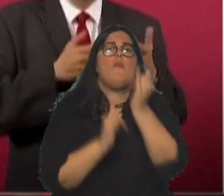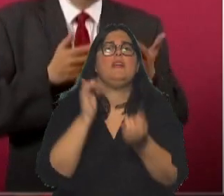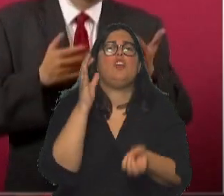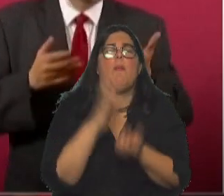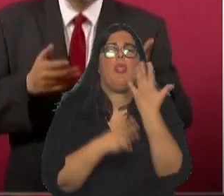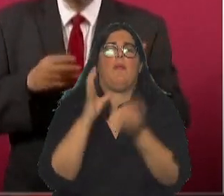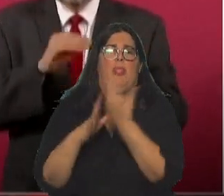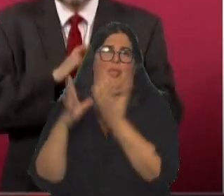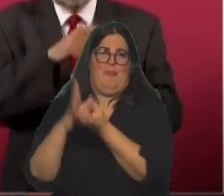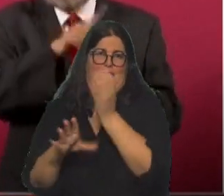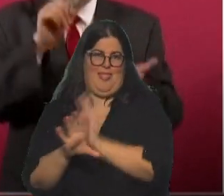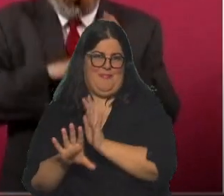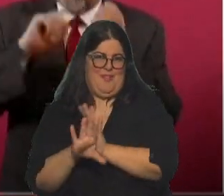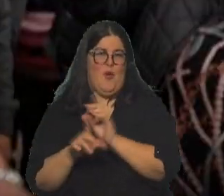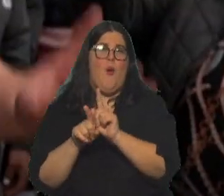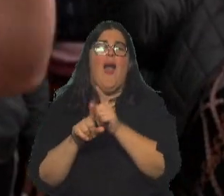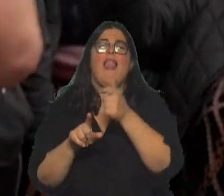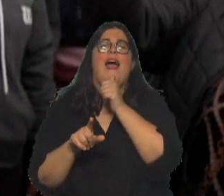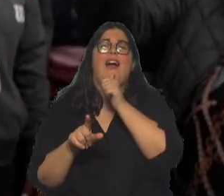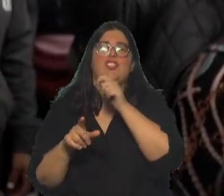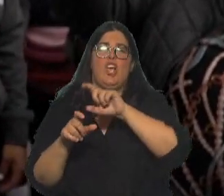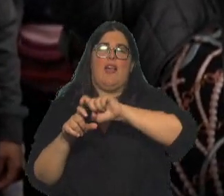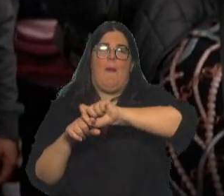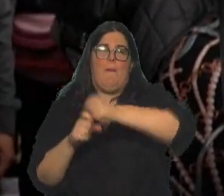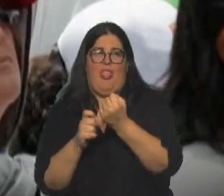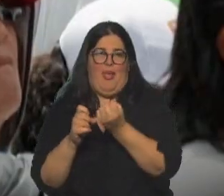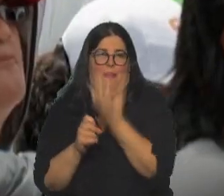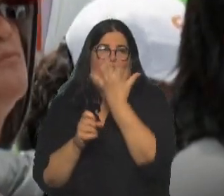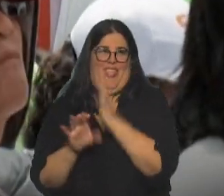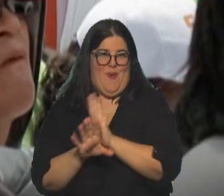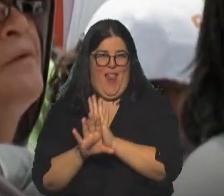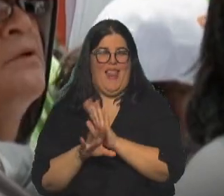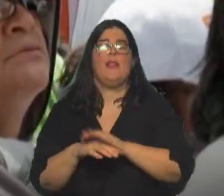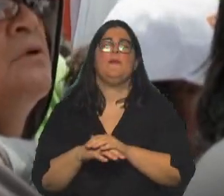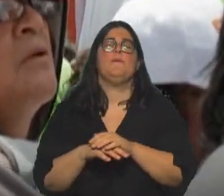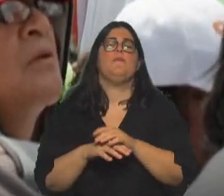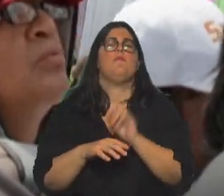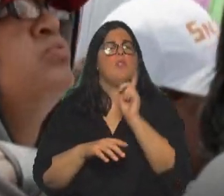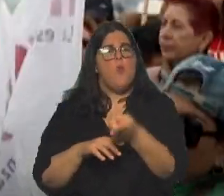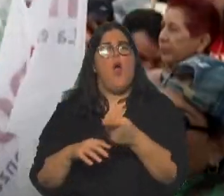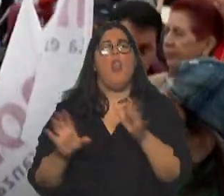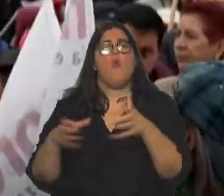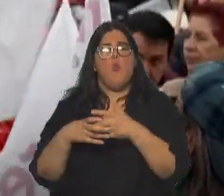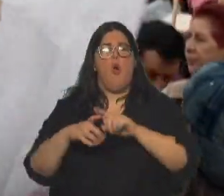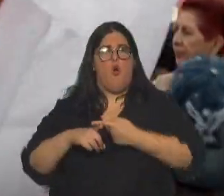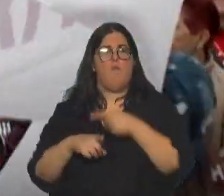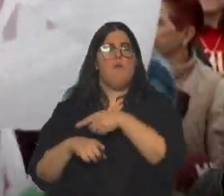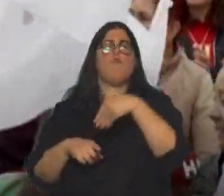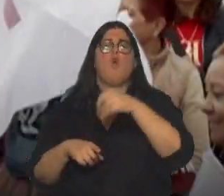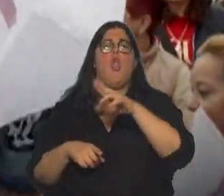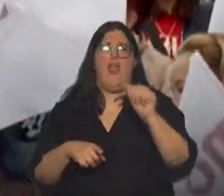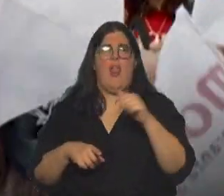suceder a AMLO. Ese es el fondo. A pesar de esta crisis interna, Morena sigue siendo competitivo para los comicios que se vienen.